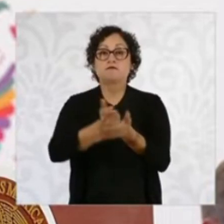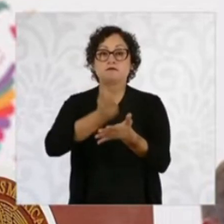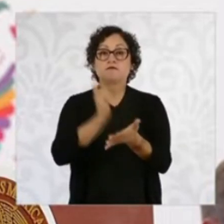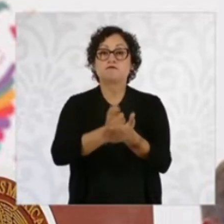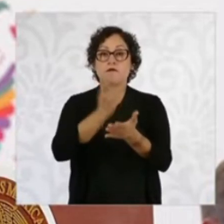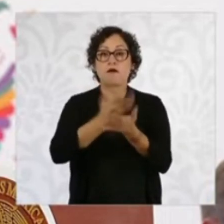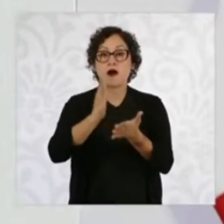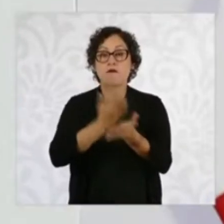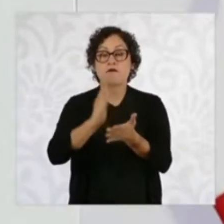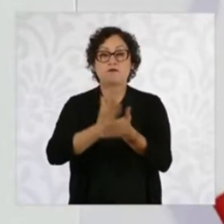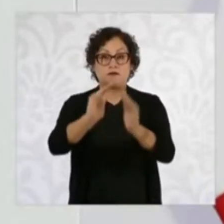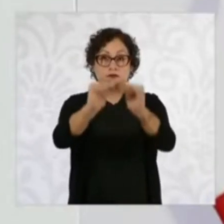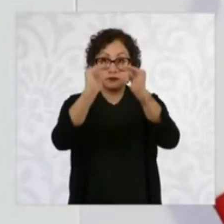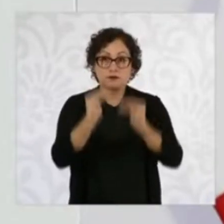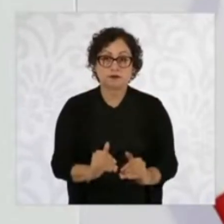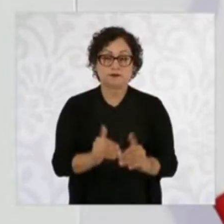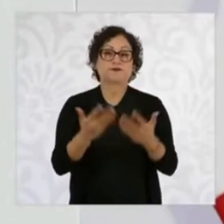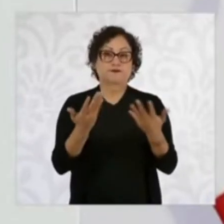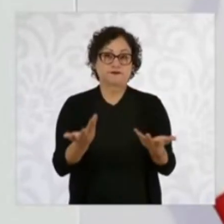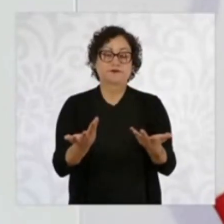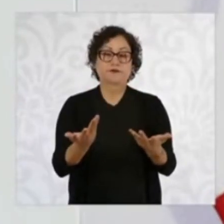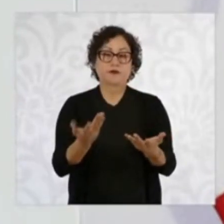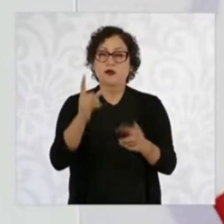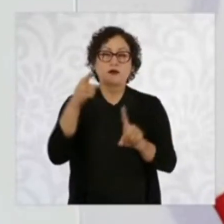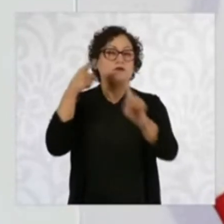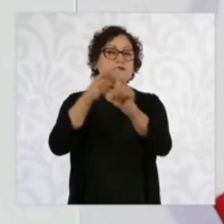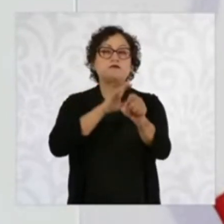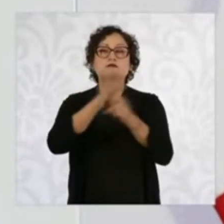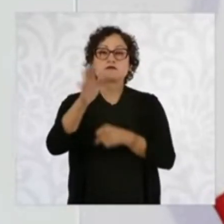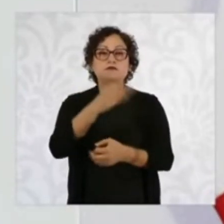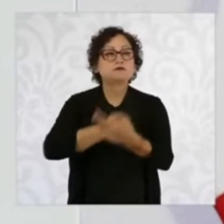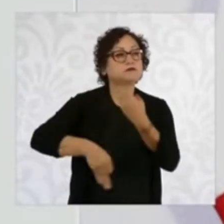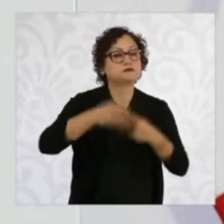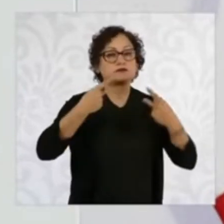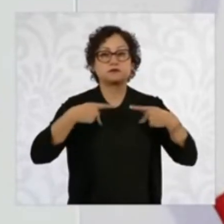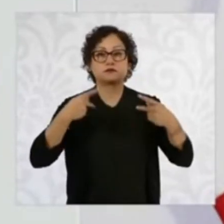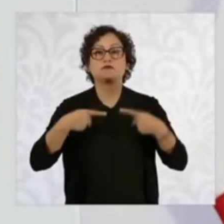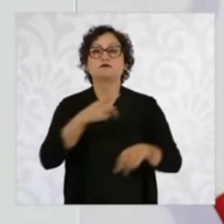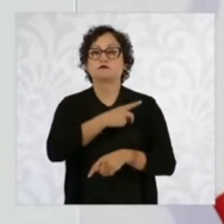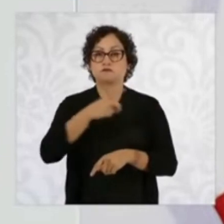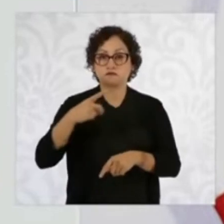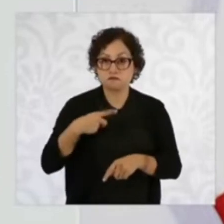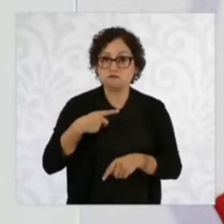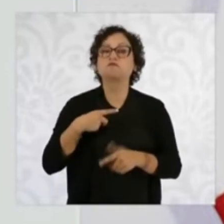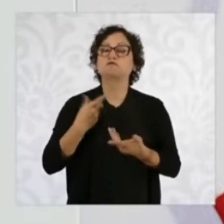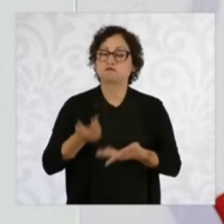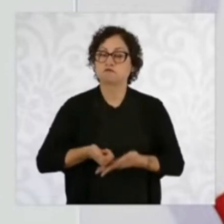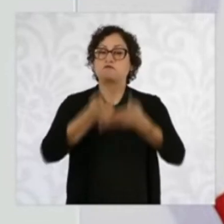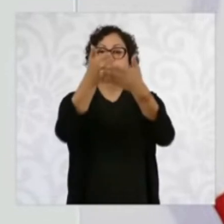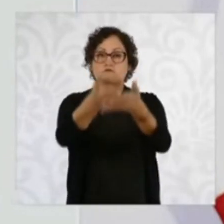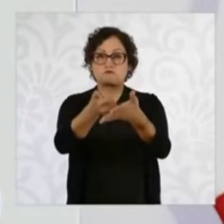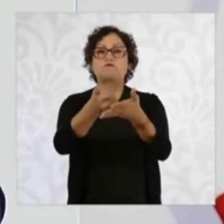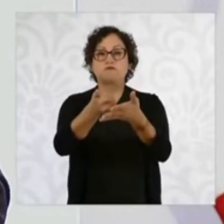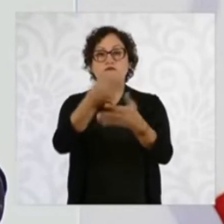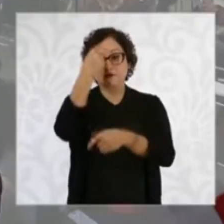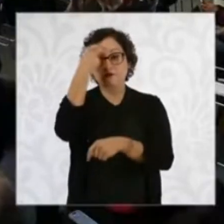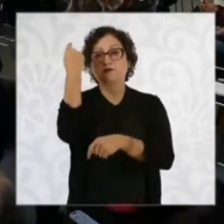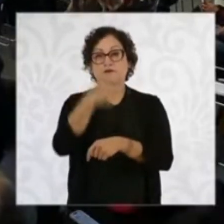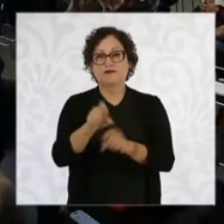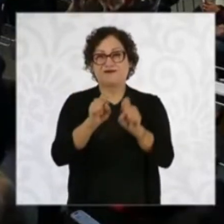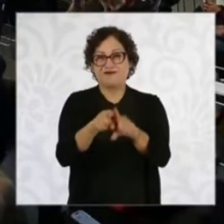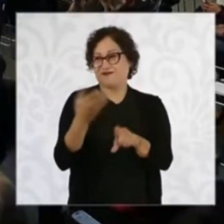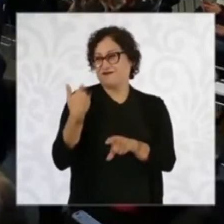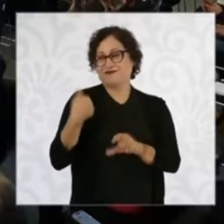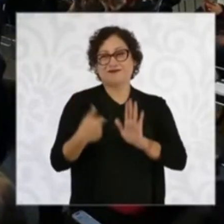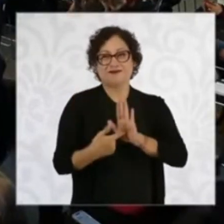mensualidades. Entonces la idea es hacer accesible, hacer viable estos créditos, convertirlos en un esquema similar al que yo les